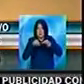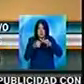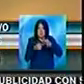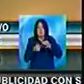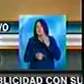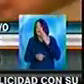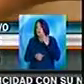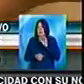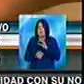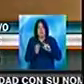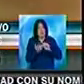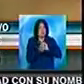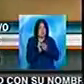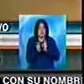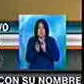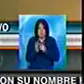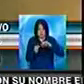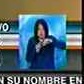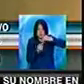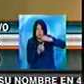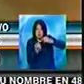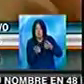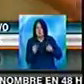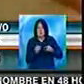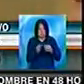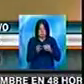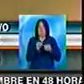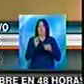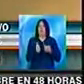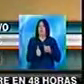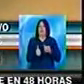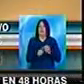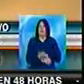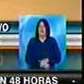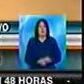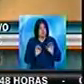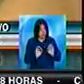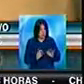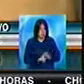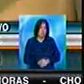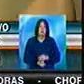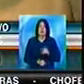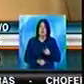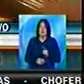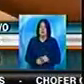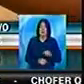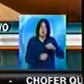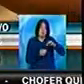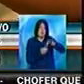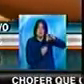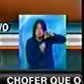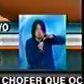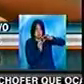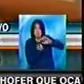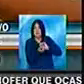mamá siempre me dice lo mismo, que hay que cambiar el jebe acá para saber que esto cuando cierre esté bien, así, tal cual. Exactamente. Estos trompitos que se